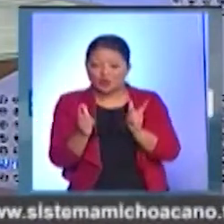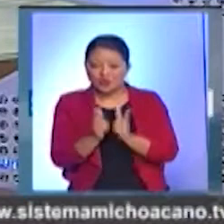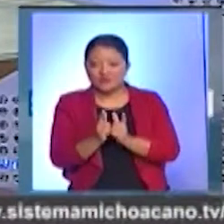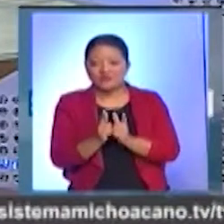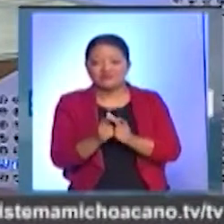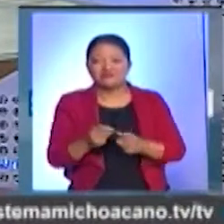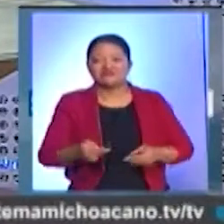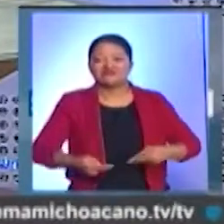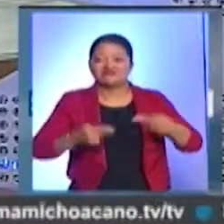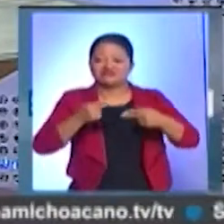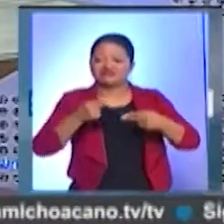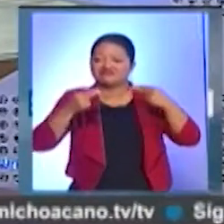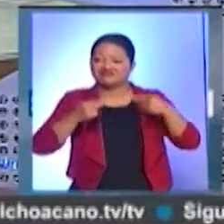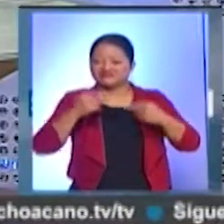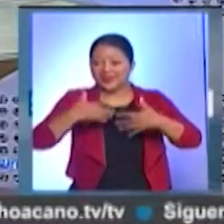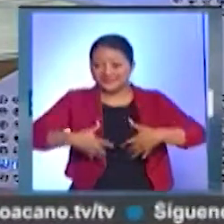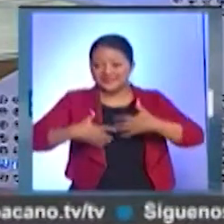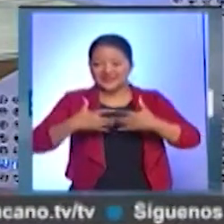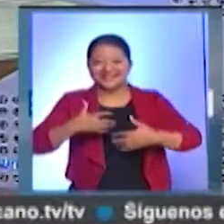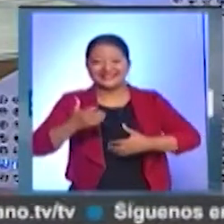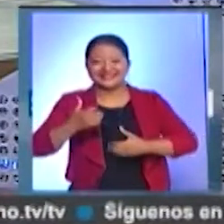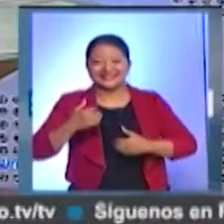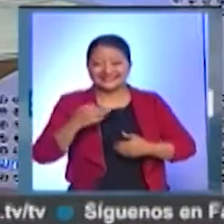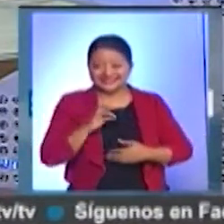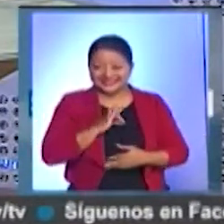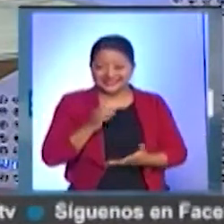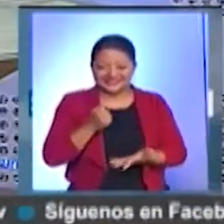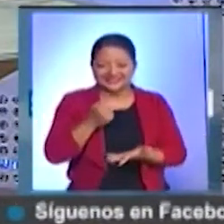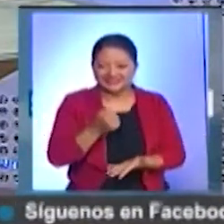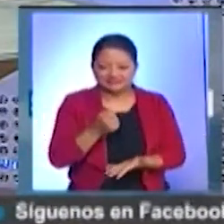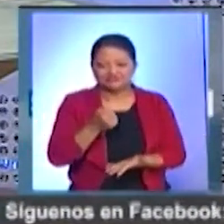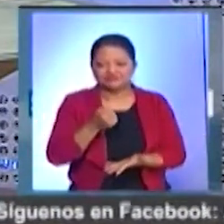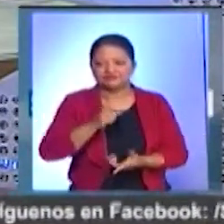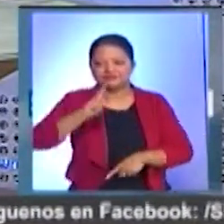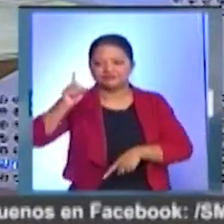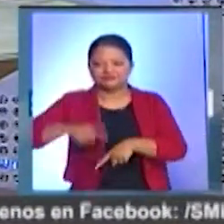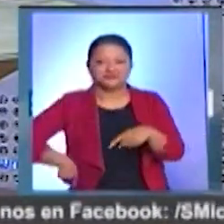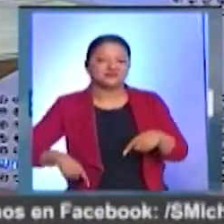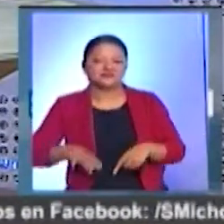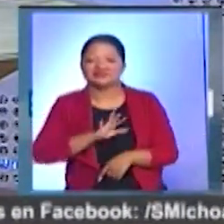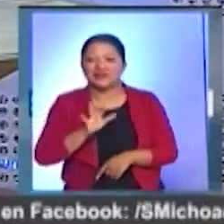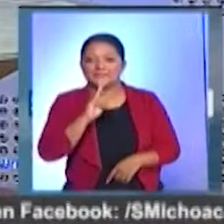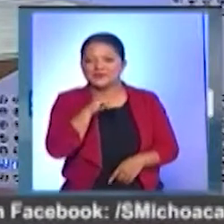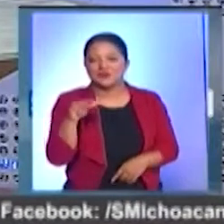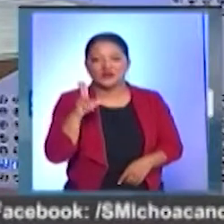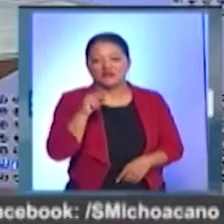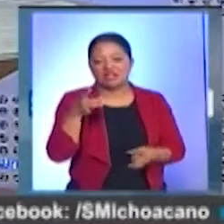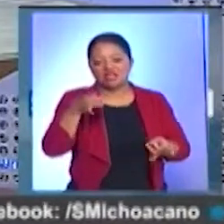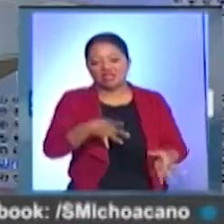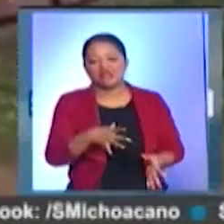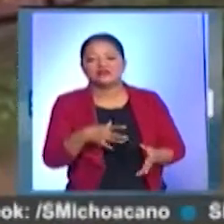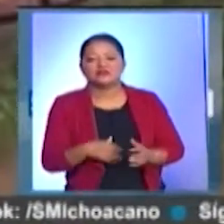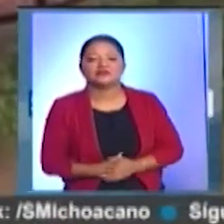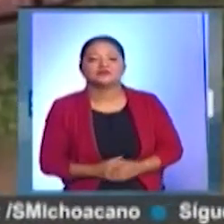van a cancelar algunas inversiones que tenían previstas para hacer en michoacán los detalles